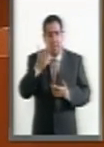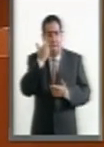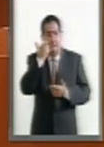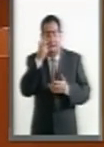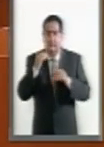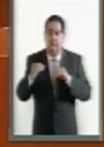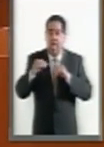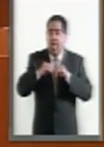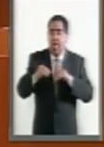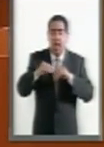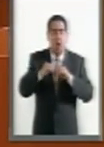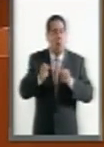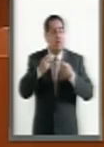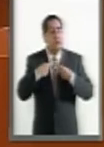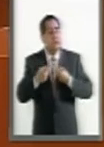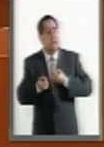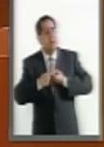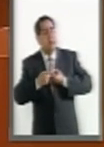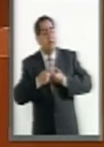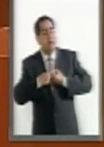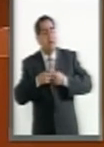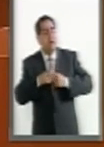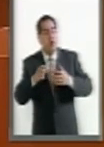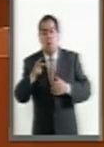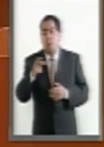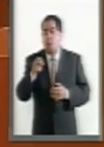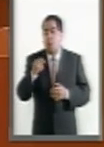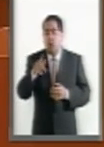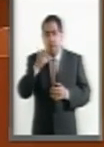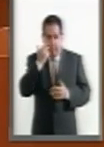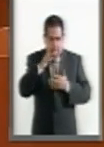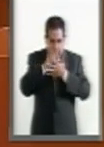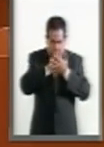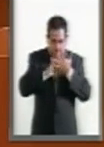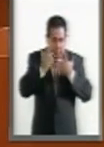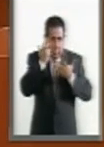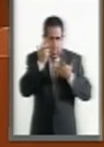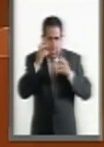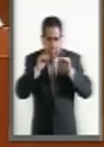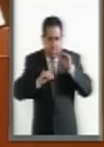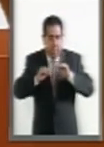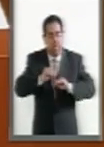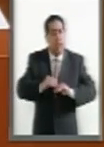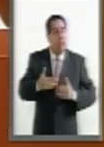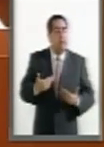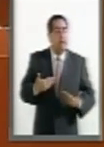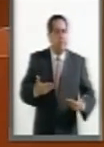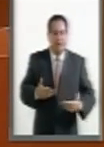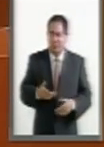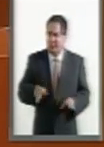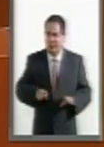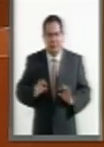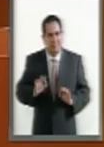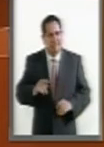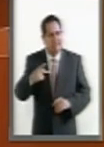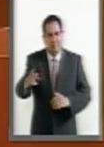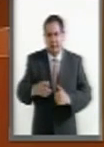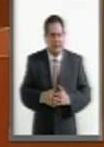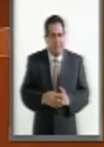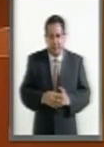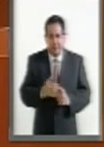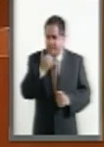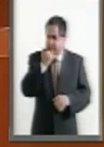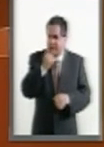de afiliados al Seguro Popular para acomodar las cifras a su conveniencia. Esto es